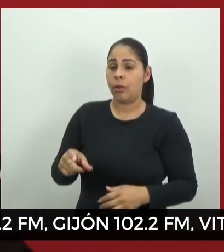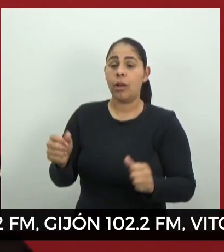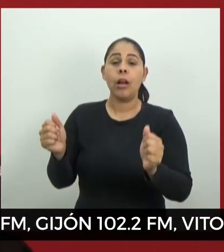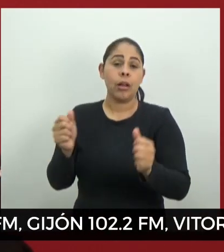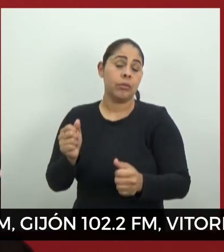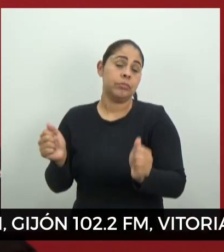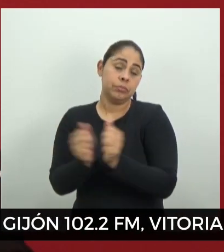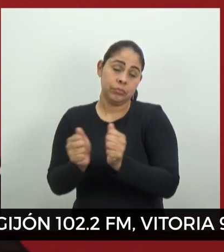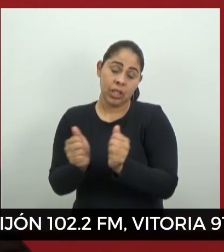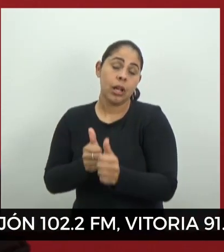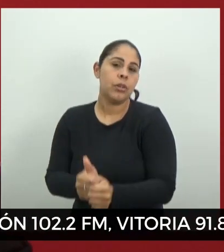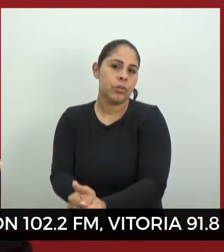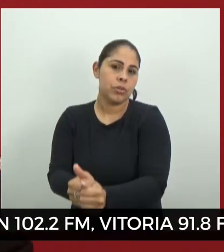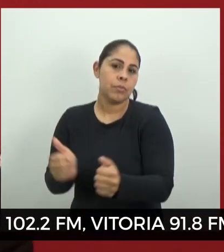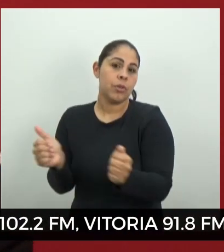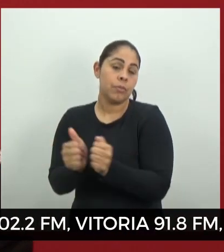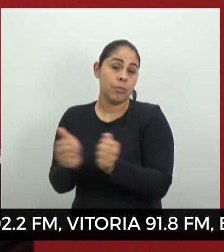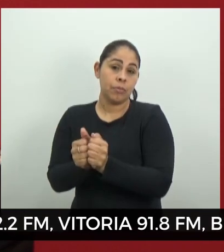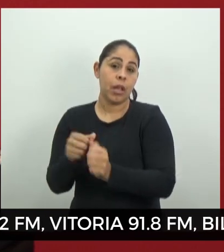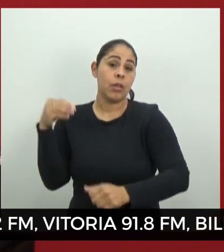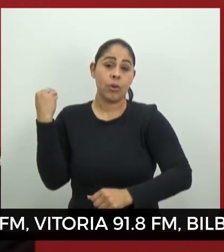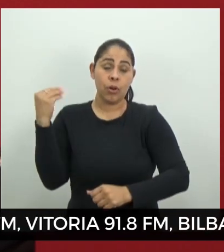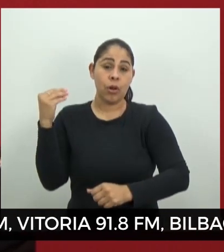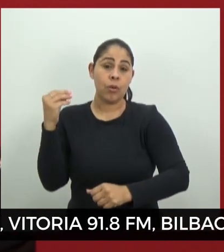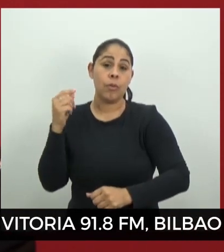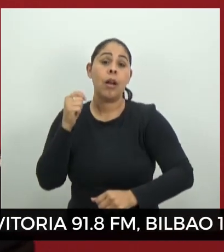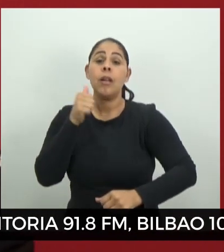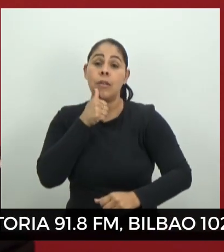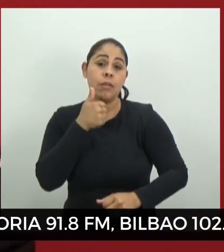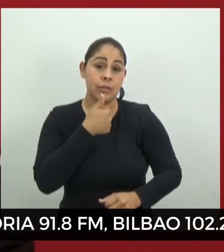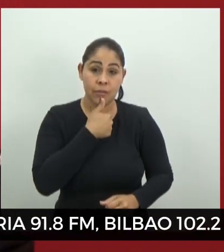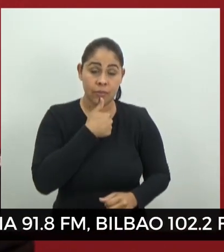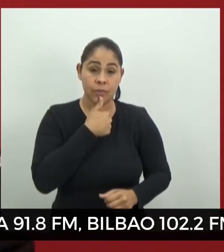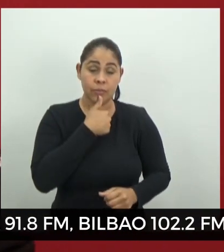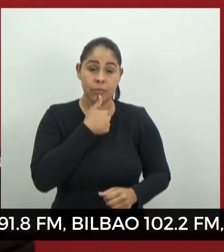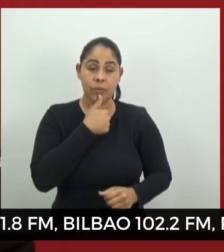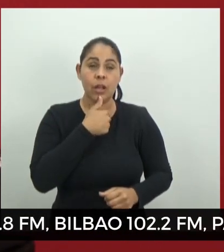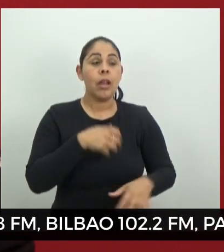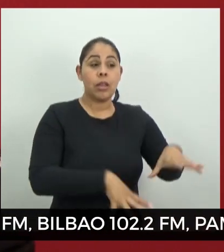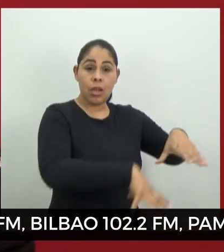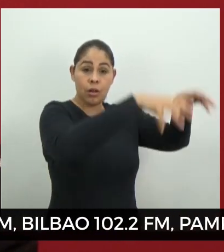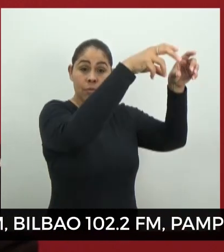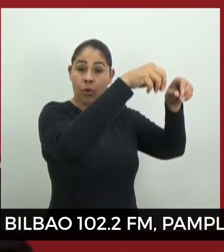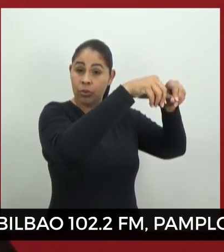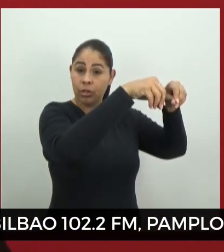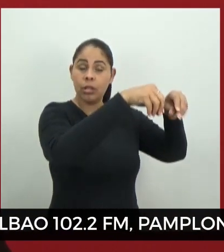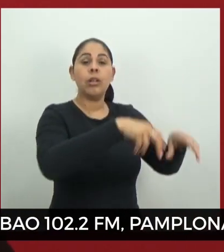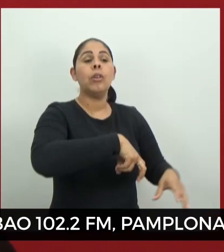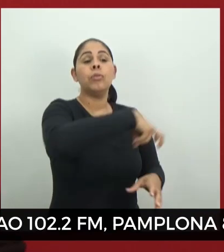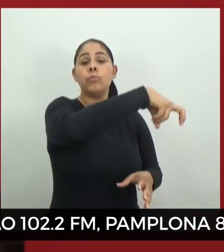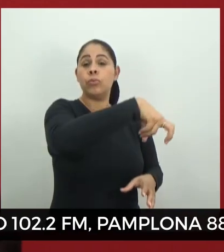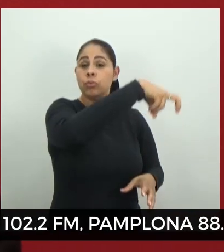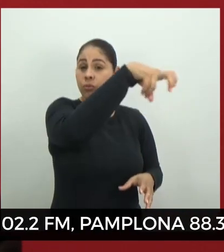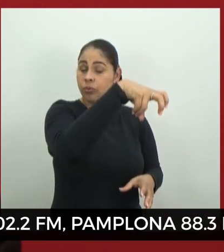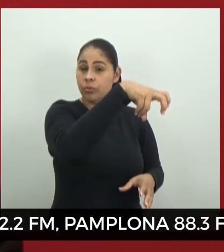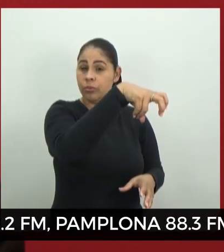Biblia que subieron a un monte a orar. Es interesante que las únicas dos veces